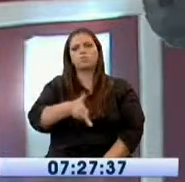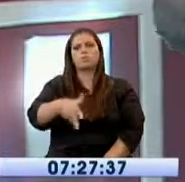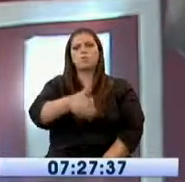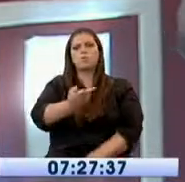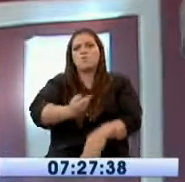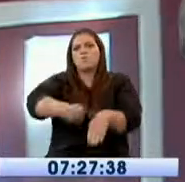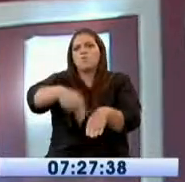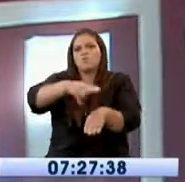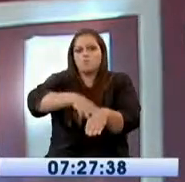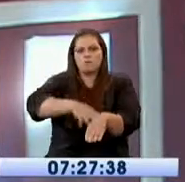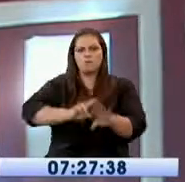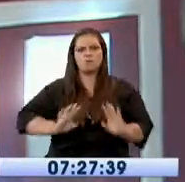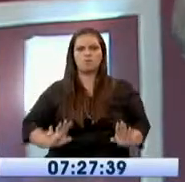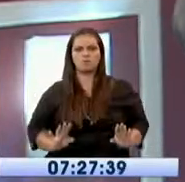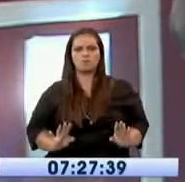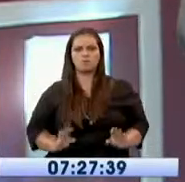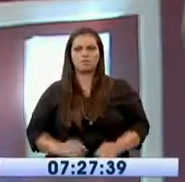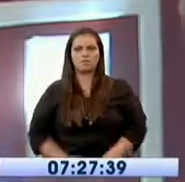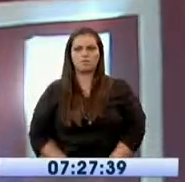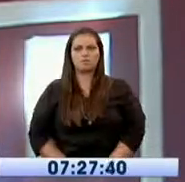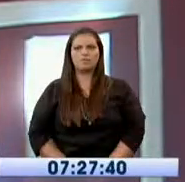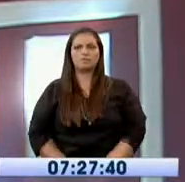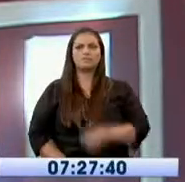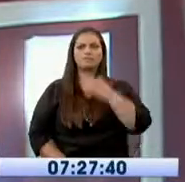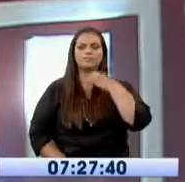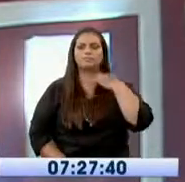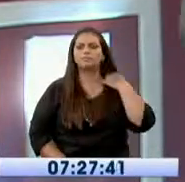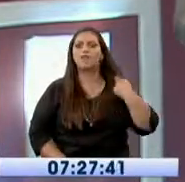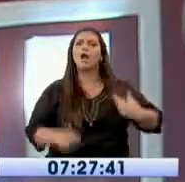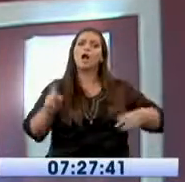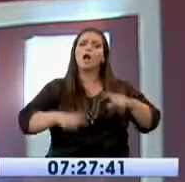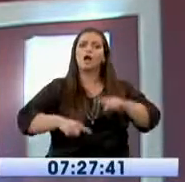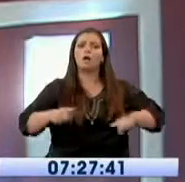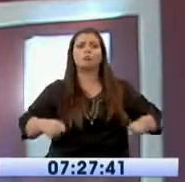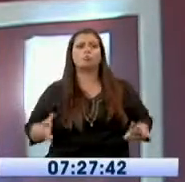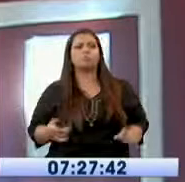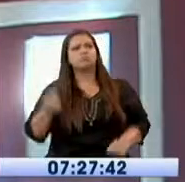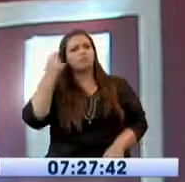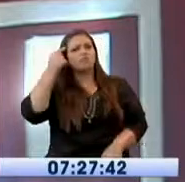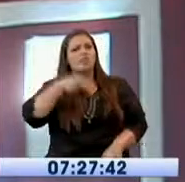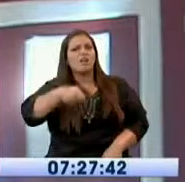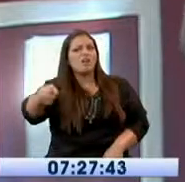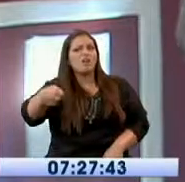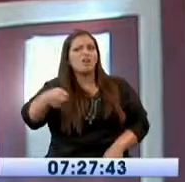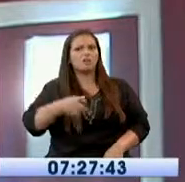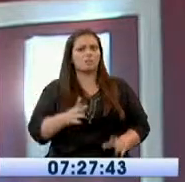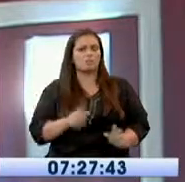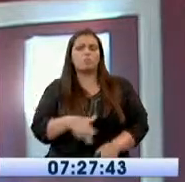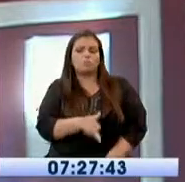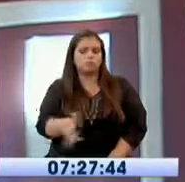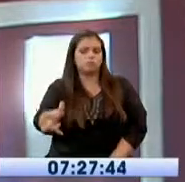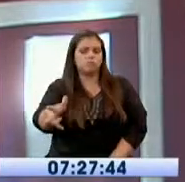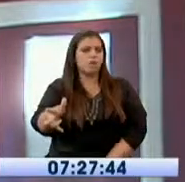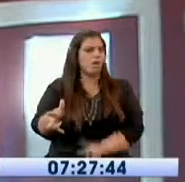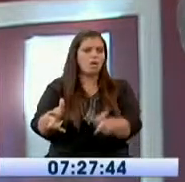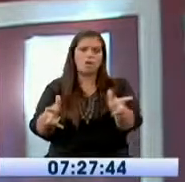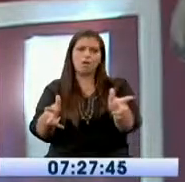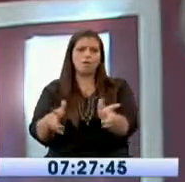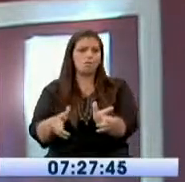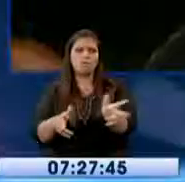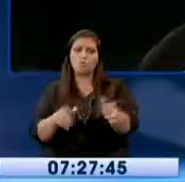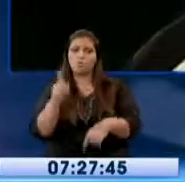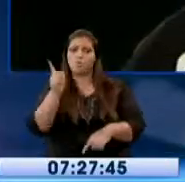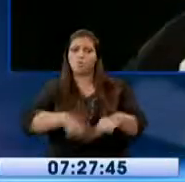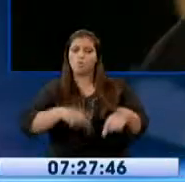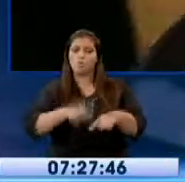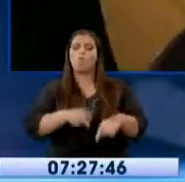encanta el relajo. Y nos encanta meternos justamente, si no es por la Tancamarengo no puedo circular. Si no es por el 9 de octubre no puedo circular. Si no es por los ríos no puedo circular.